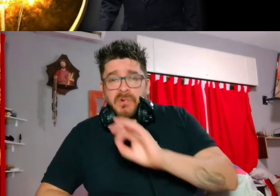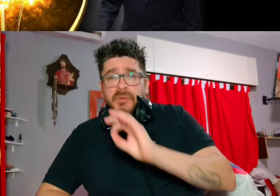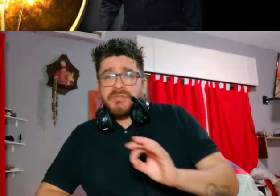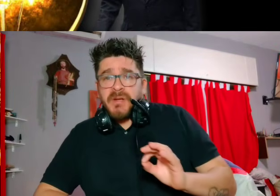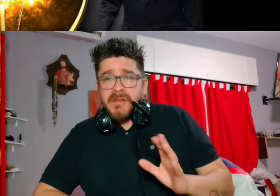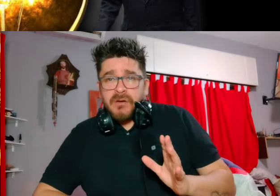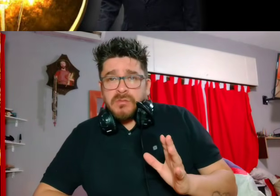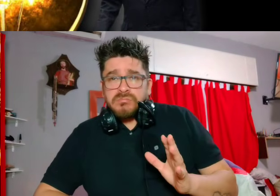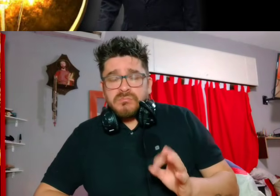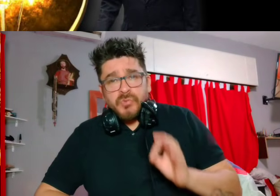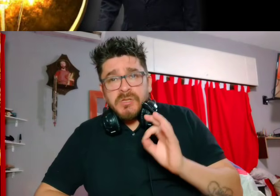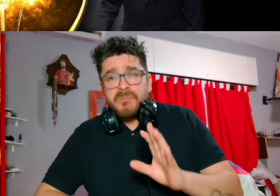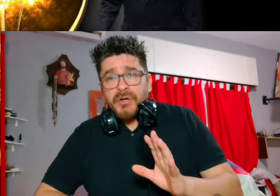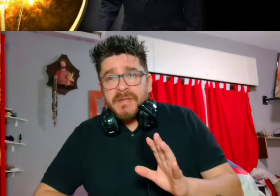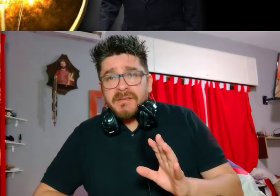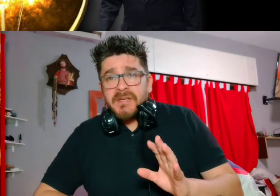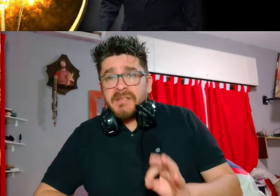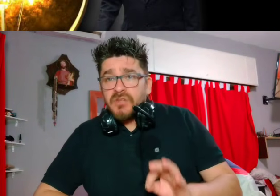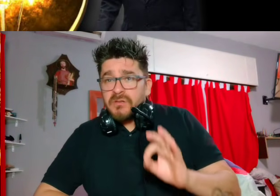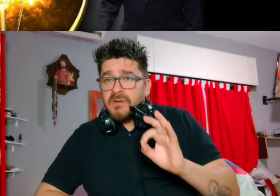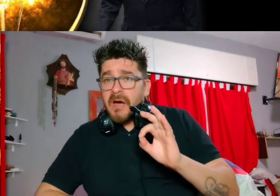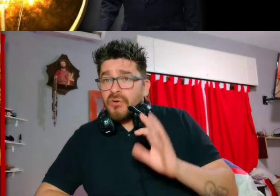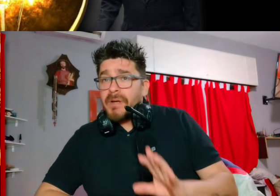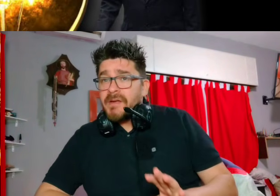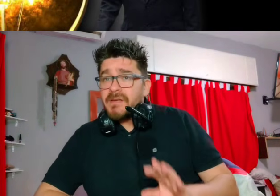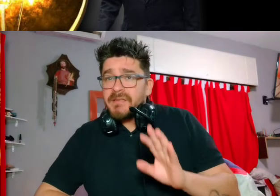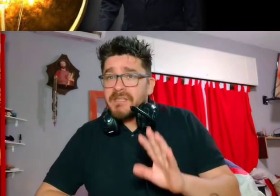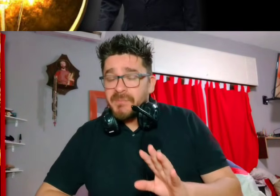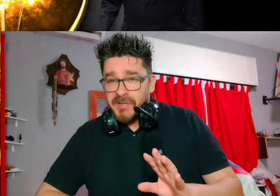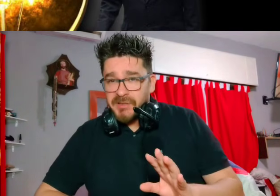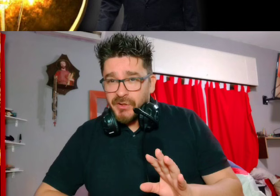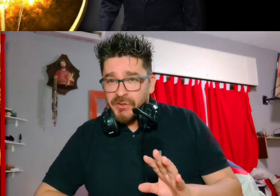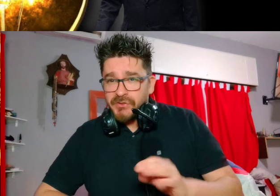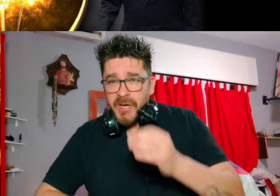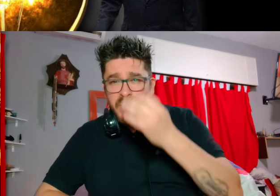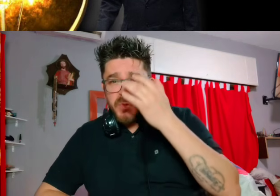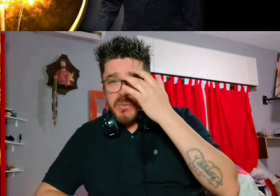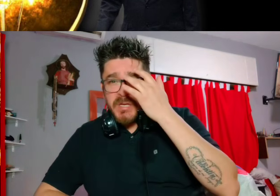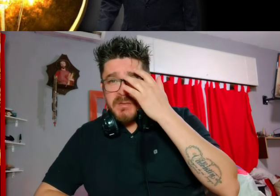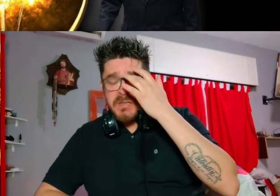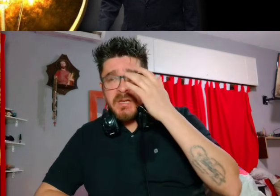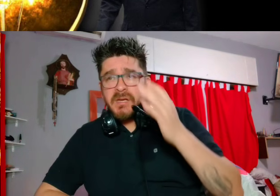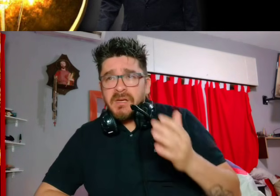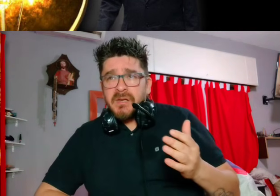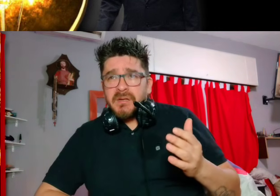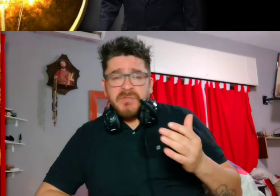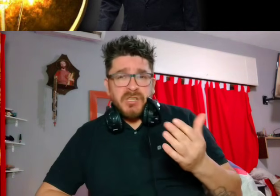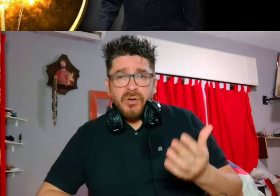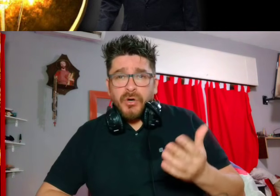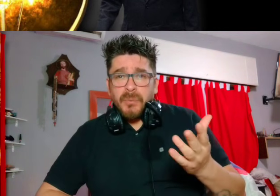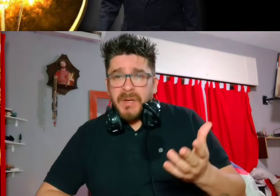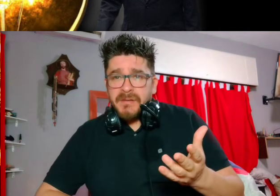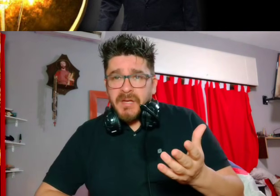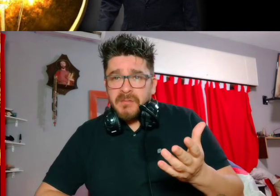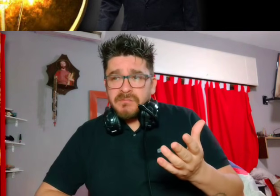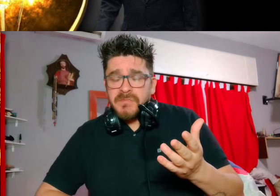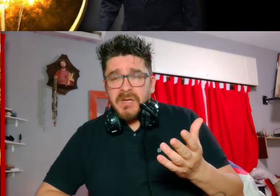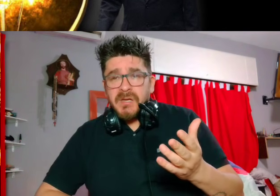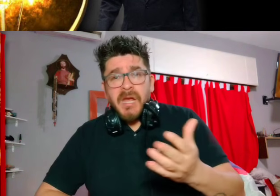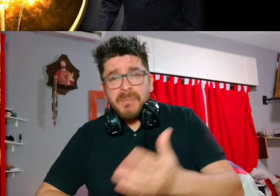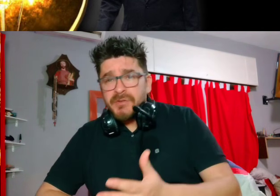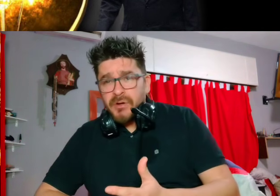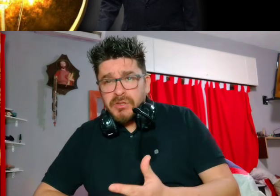Hola gente, ¿todo bien? Hoy vamos a hablar de algo muy importante que son las cualidades que tiene México, ¿no? Sabemos muy bien que tiene oro,